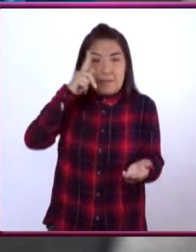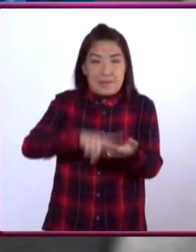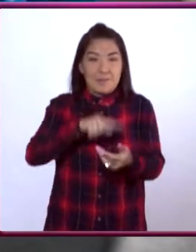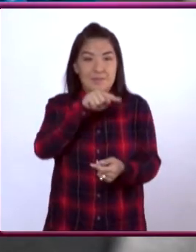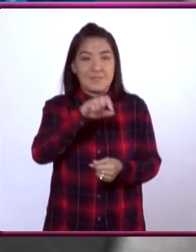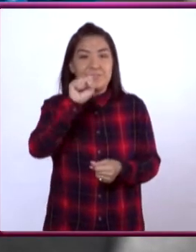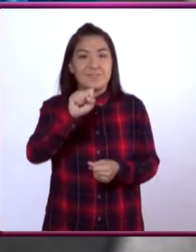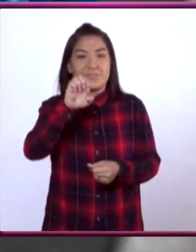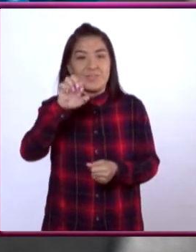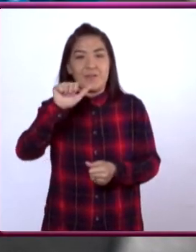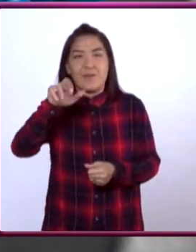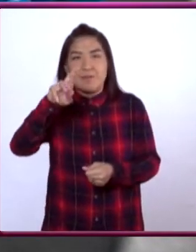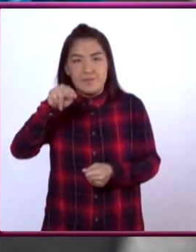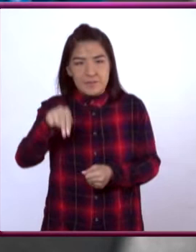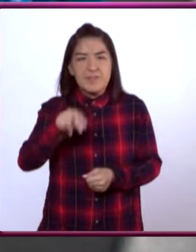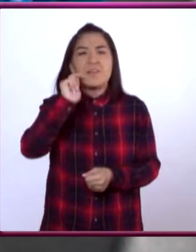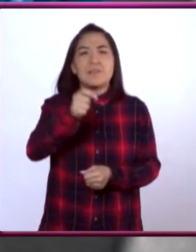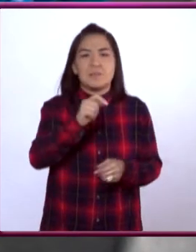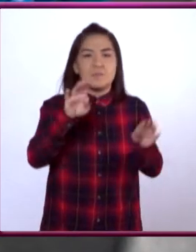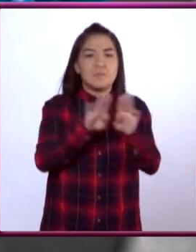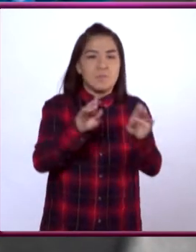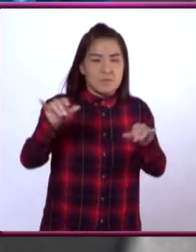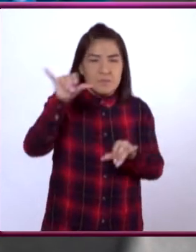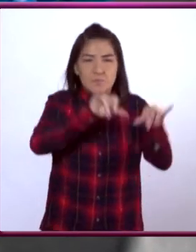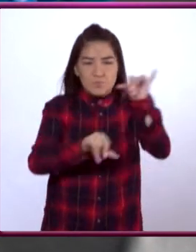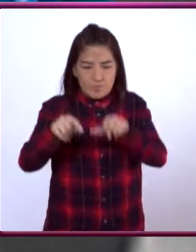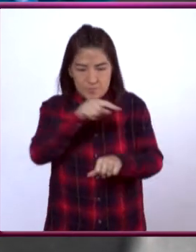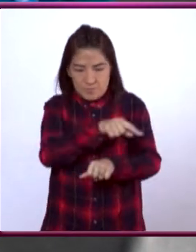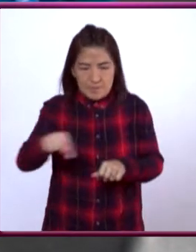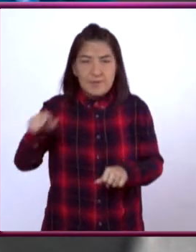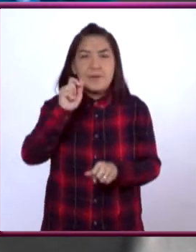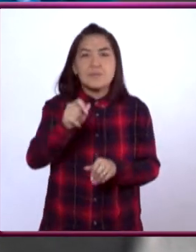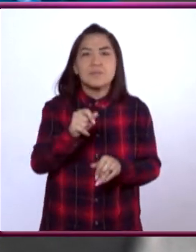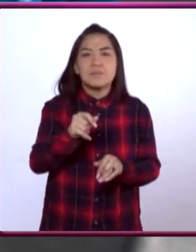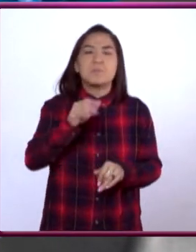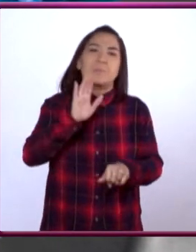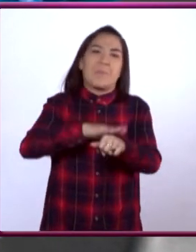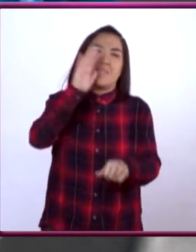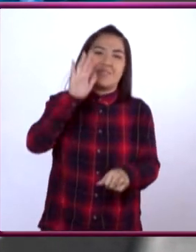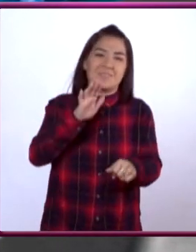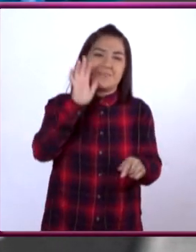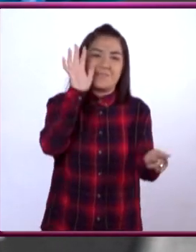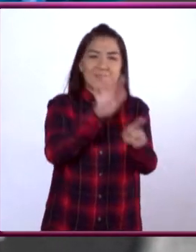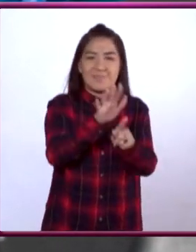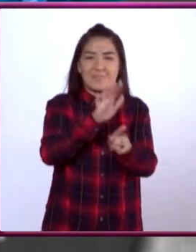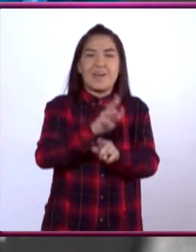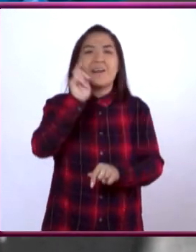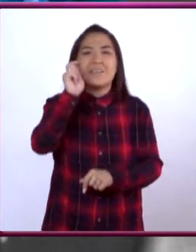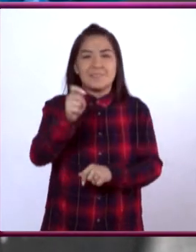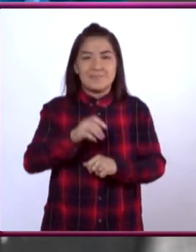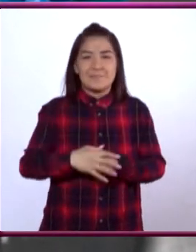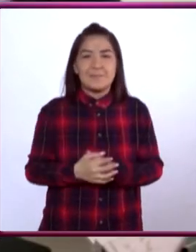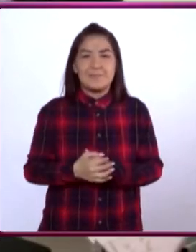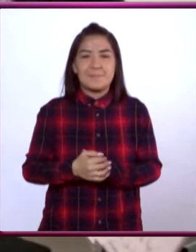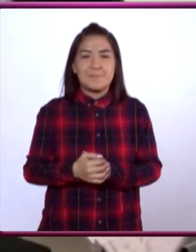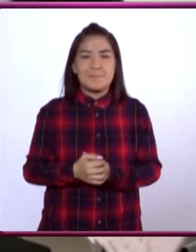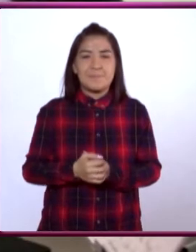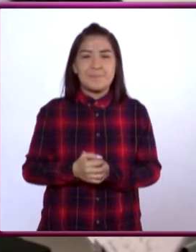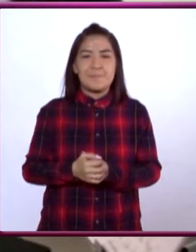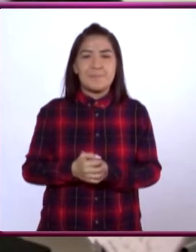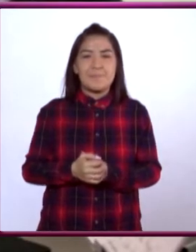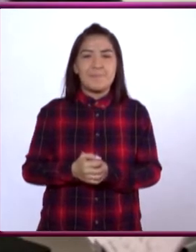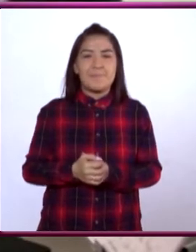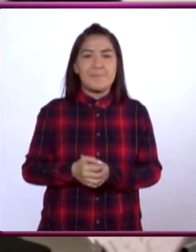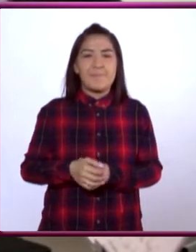tecnología. Dentro del CERN tenemos el LHC, que es el Gran Colisionador de Hadrones, que es el experimento tan famoso que en el